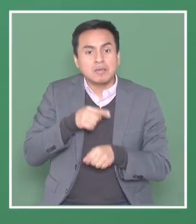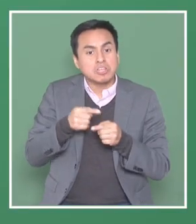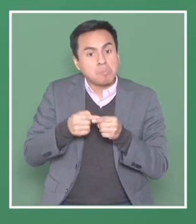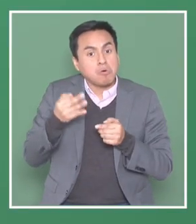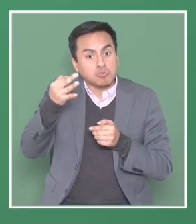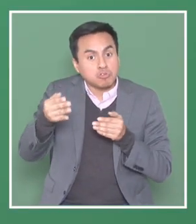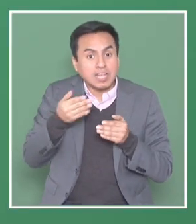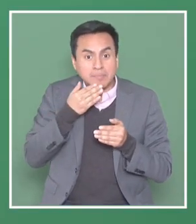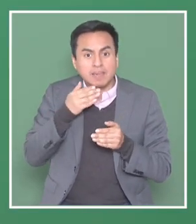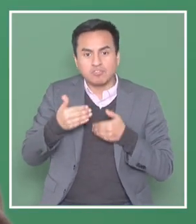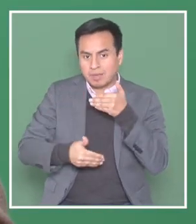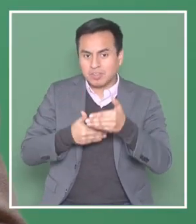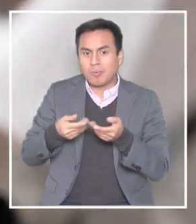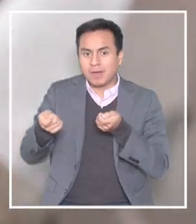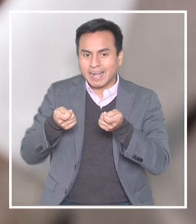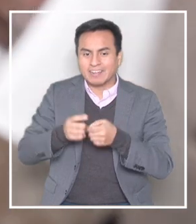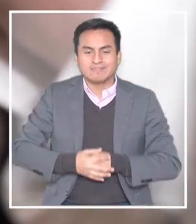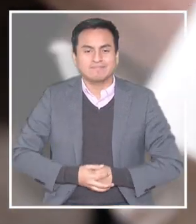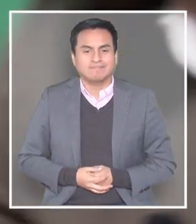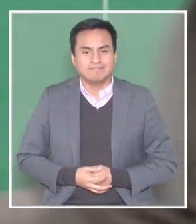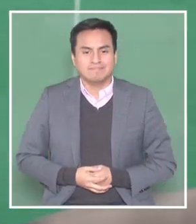un mediano y largo plazo va a ser mejor para el funcionamiento del mercado.